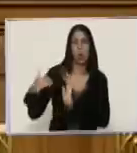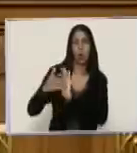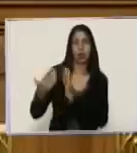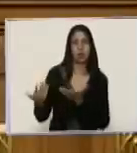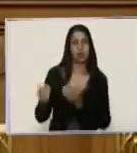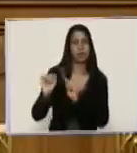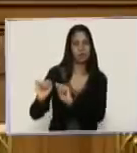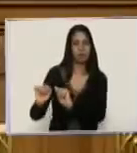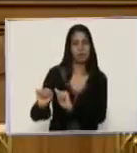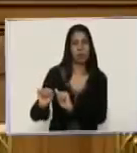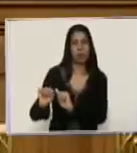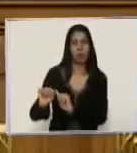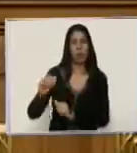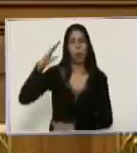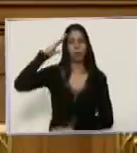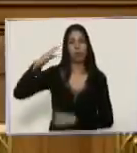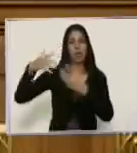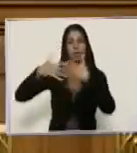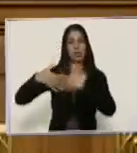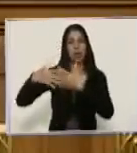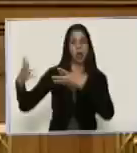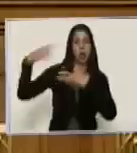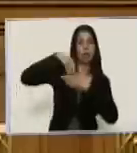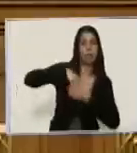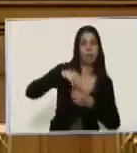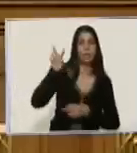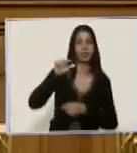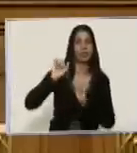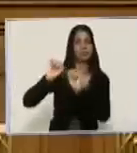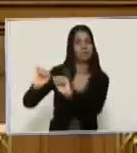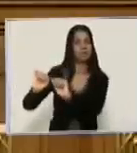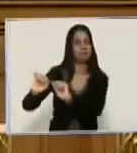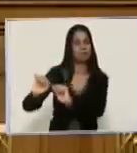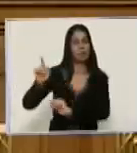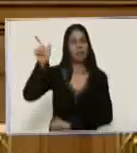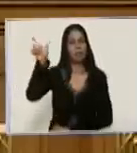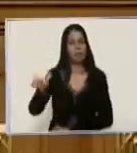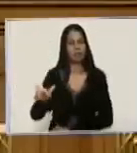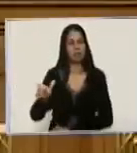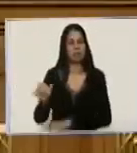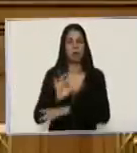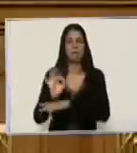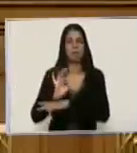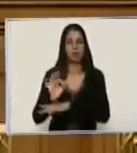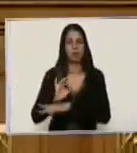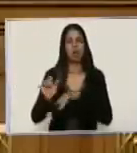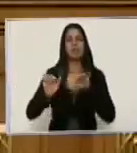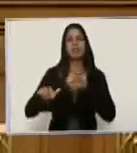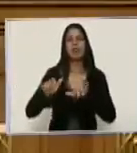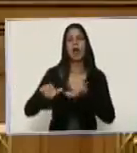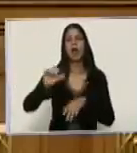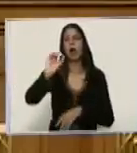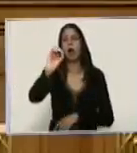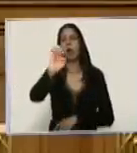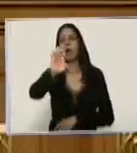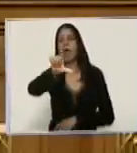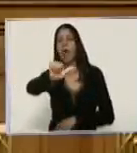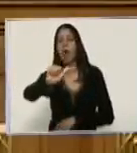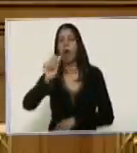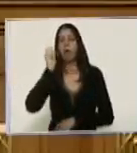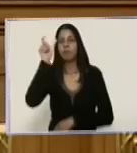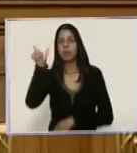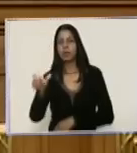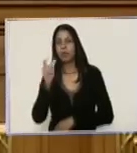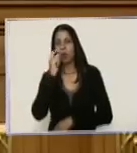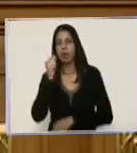una intervención extranjera, sino también repudiamos el hecho de no cumplir sus funciones como secretario general de la OEA. Por lo tanto, todos